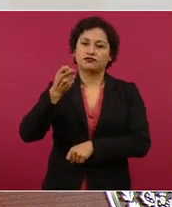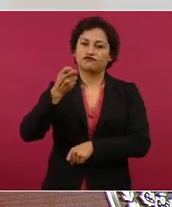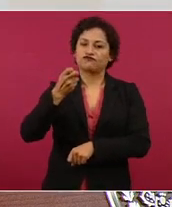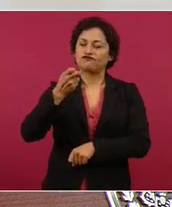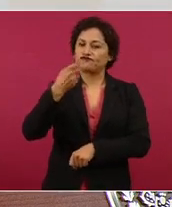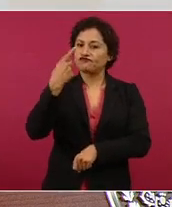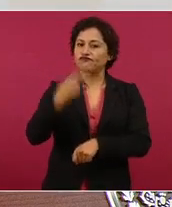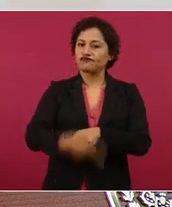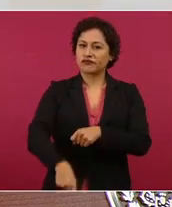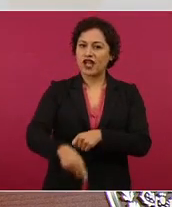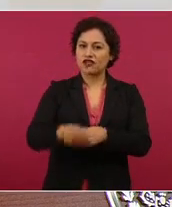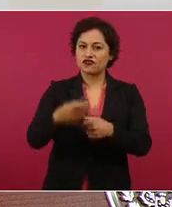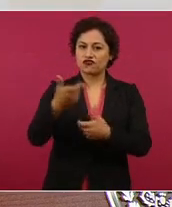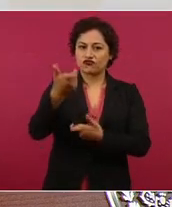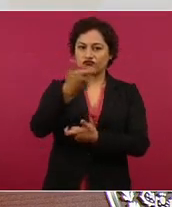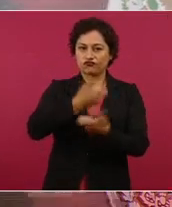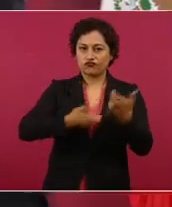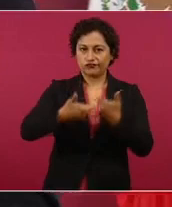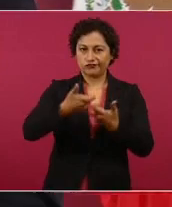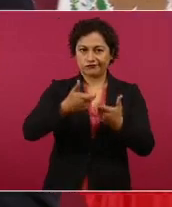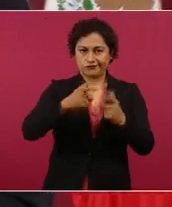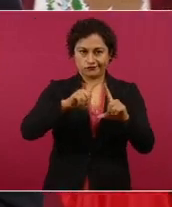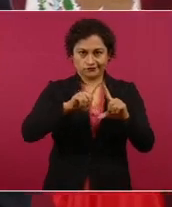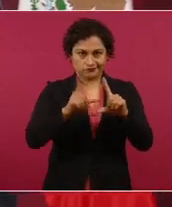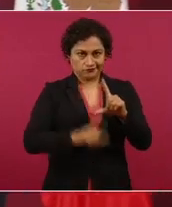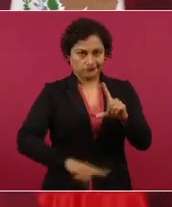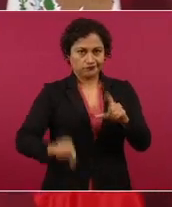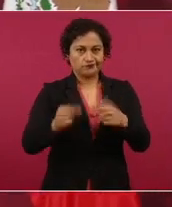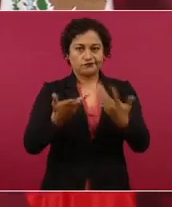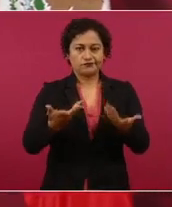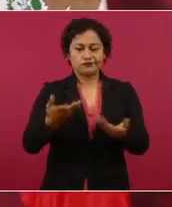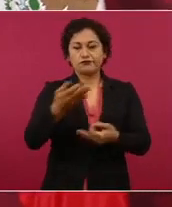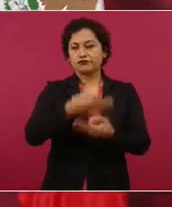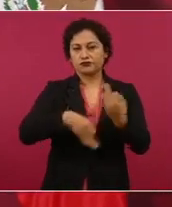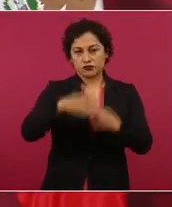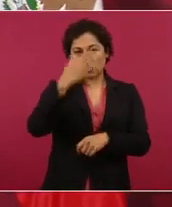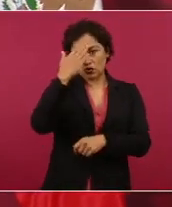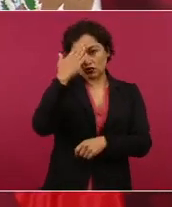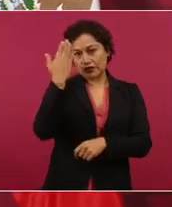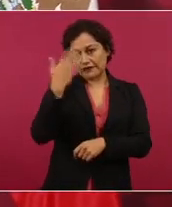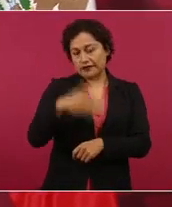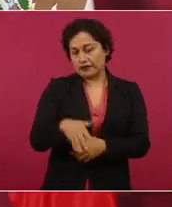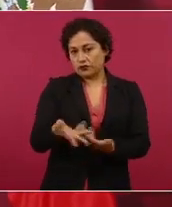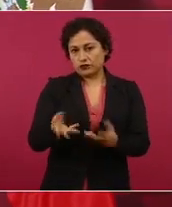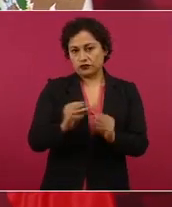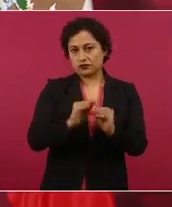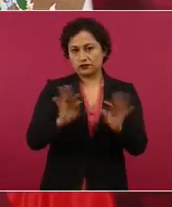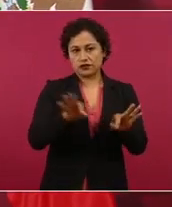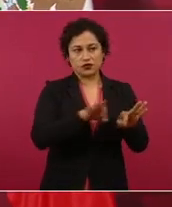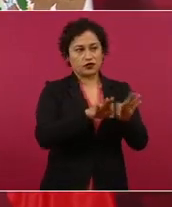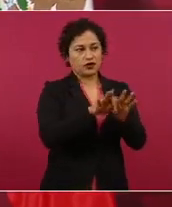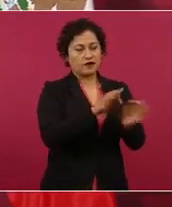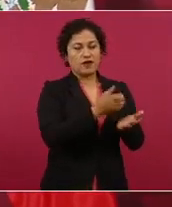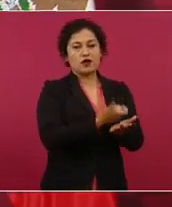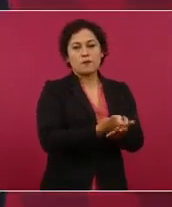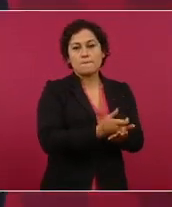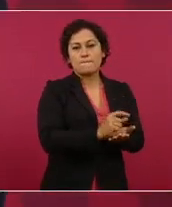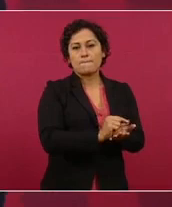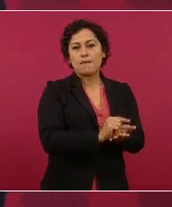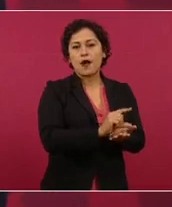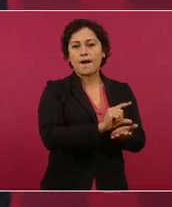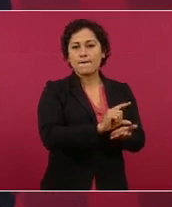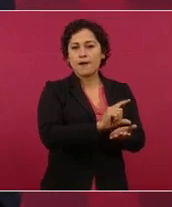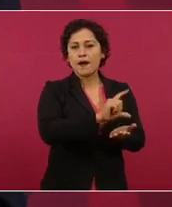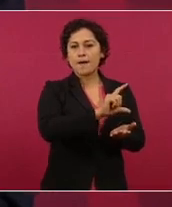y todos sabemos que puede aumentar el salario, como está sucediendo. Me da mucho gusto,